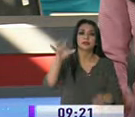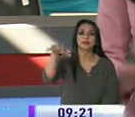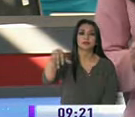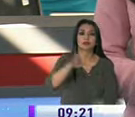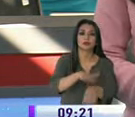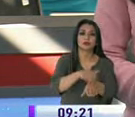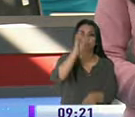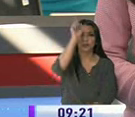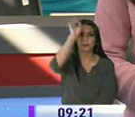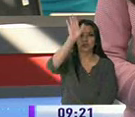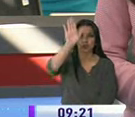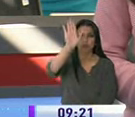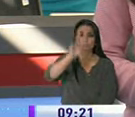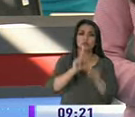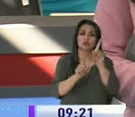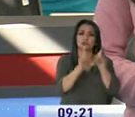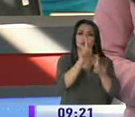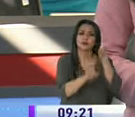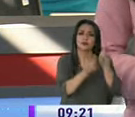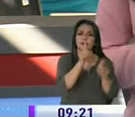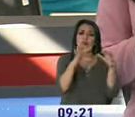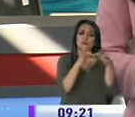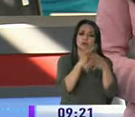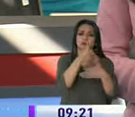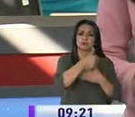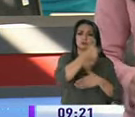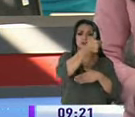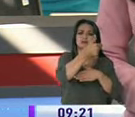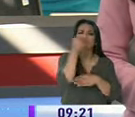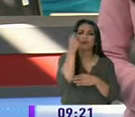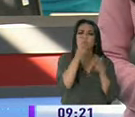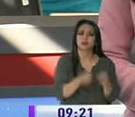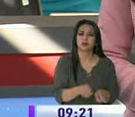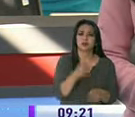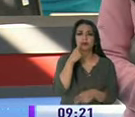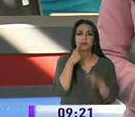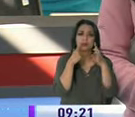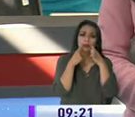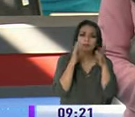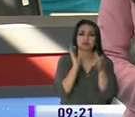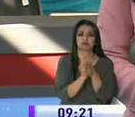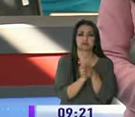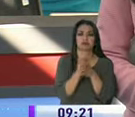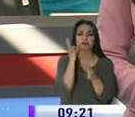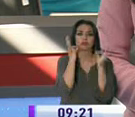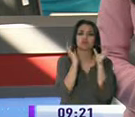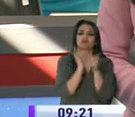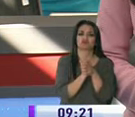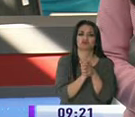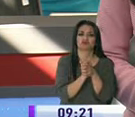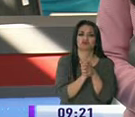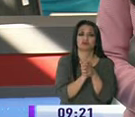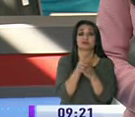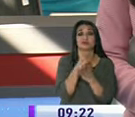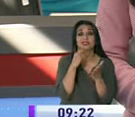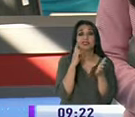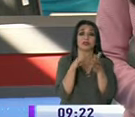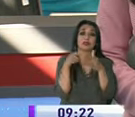a la opinión consultiva de la Corte Interamericana de Derechos Humanos sobre el matrimonio igualitario, que aseguran es una